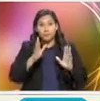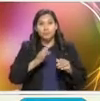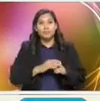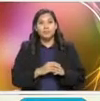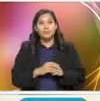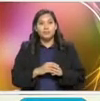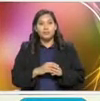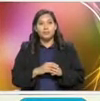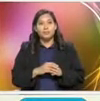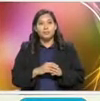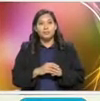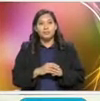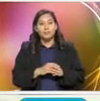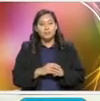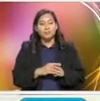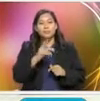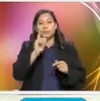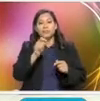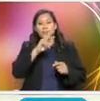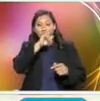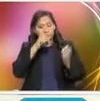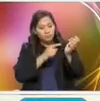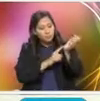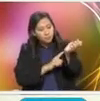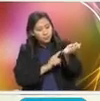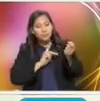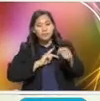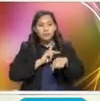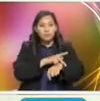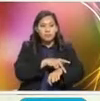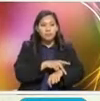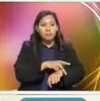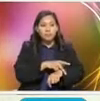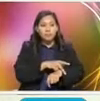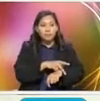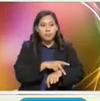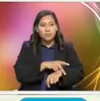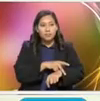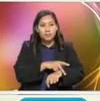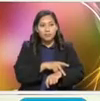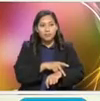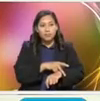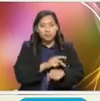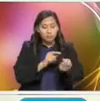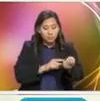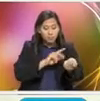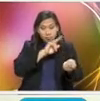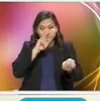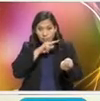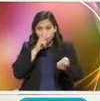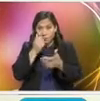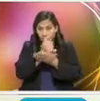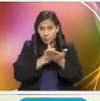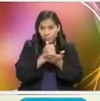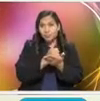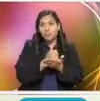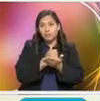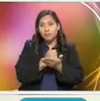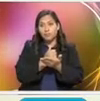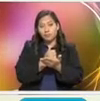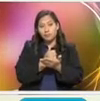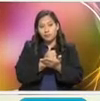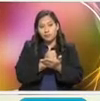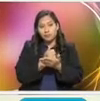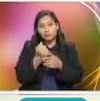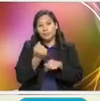ver con nuestras venas, bueno, podemos ver qué temperatura de piel tenemos, nuestras venas en los brazos. Si tenemos las venas azules, no es que